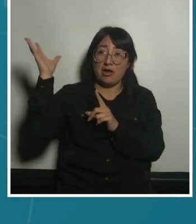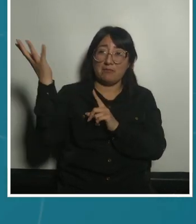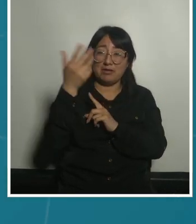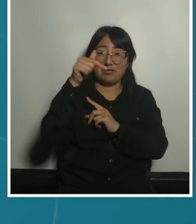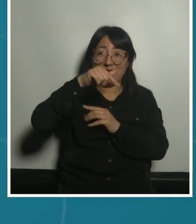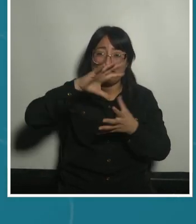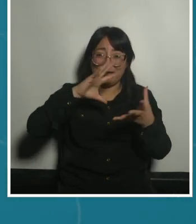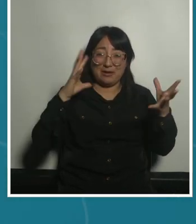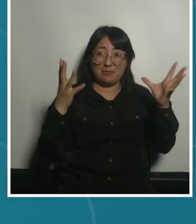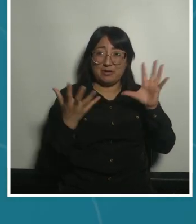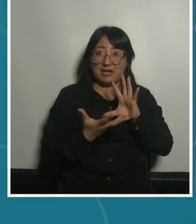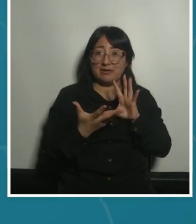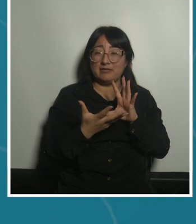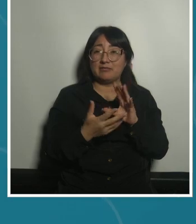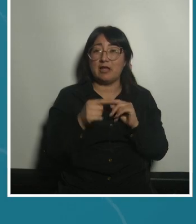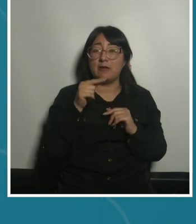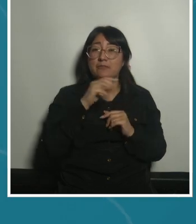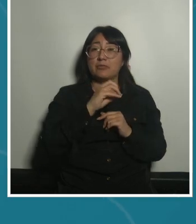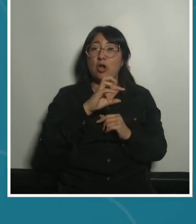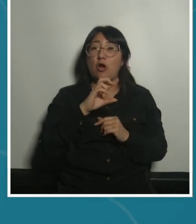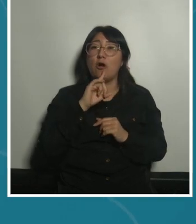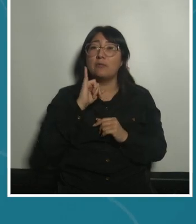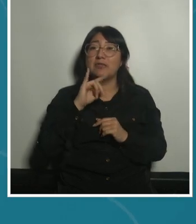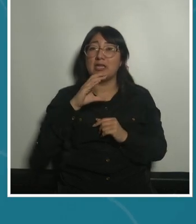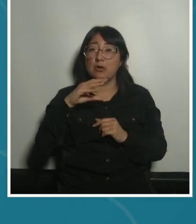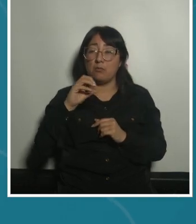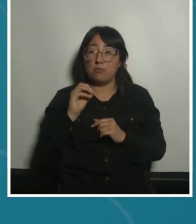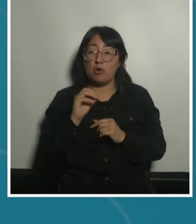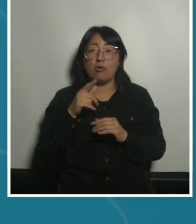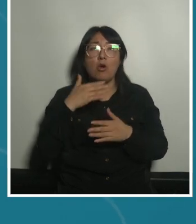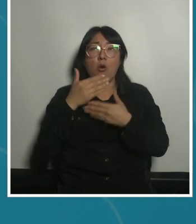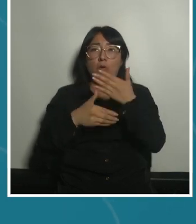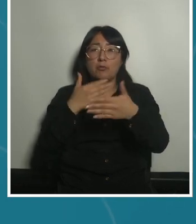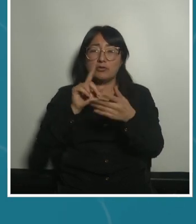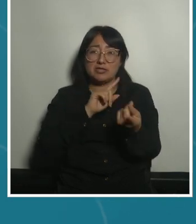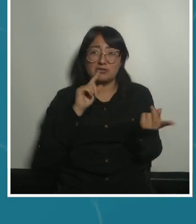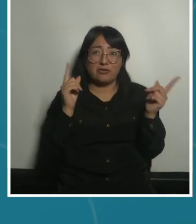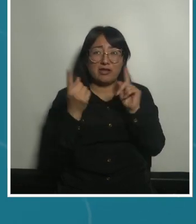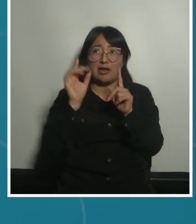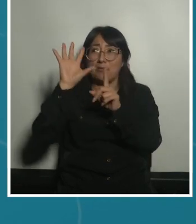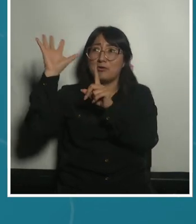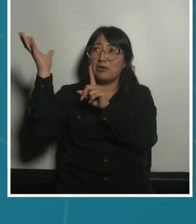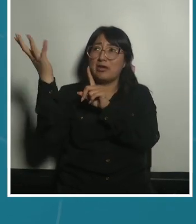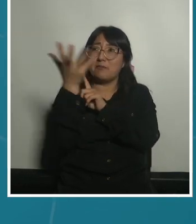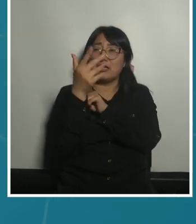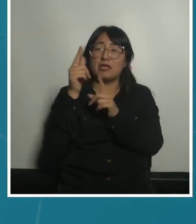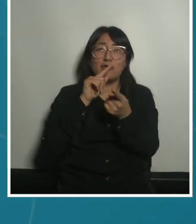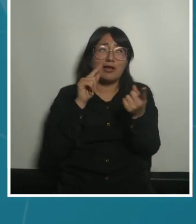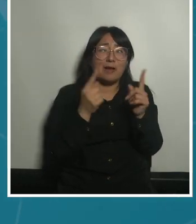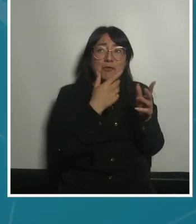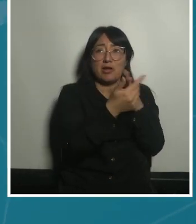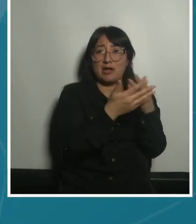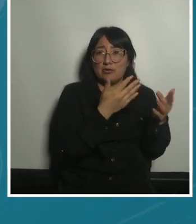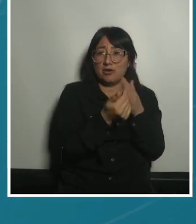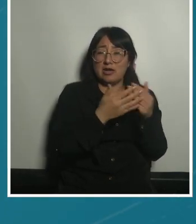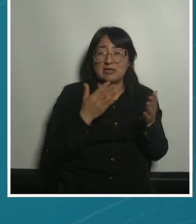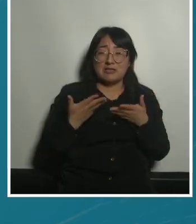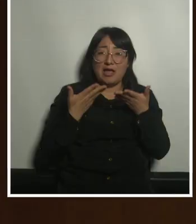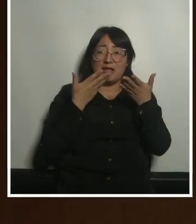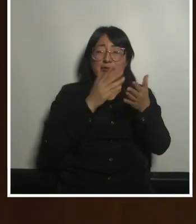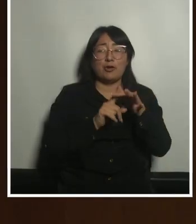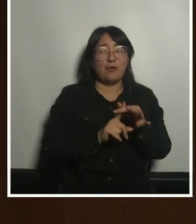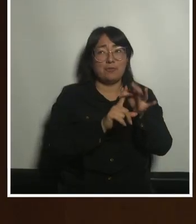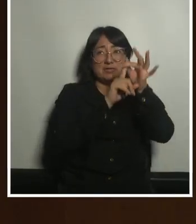planeta, principalmente el óptimo climático, un proceso de cambio global que cambió la naturaleza de las costas del mundo y le entregó sus principales